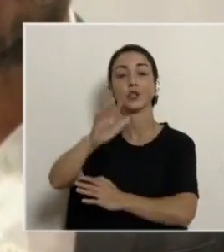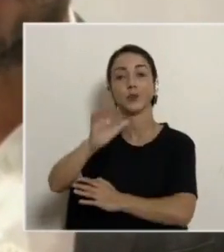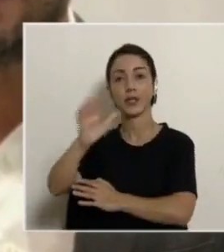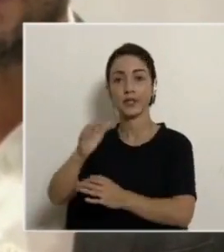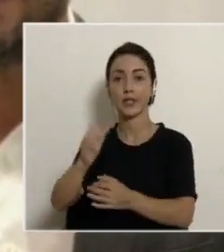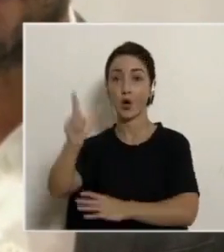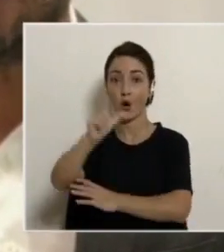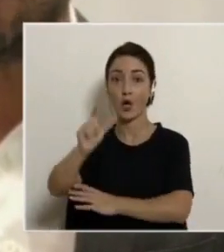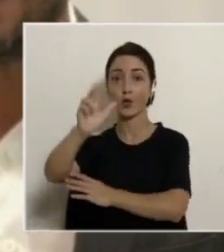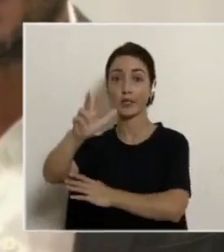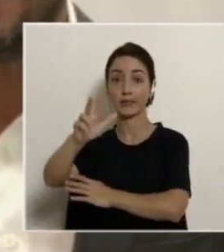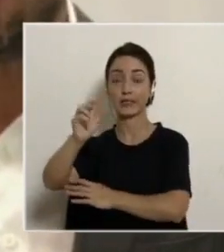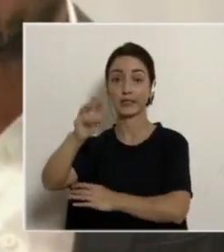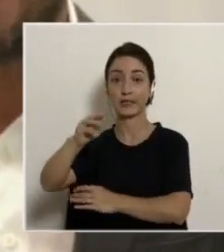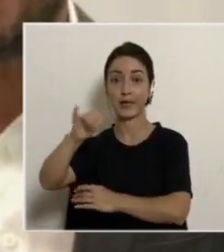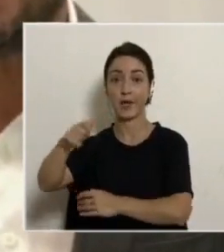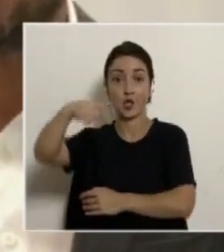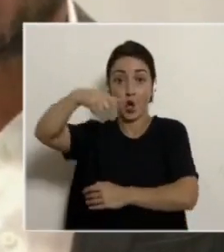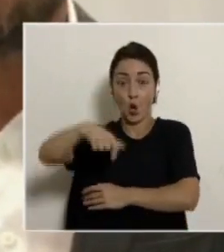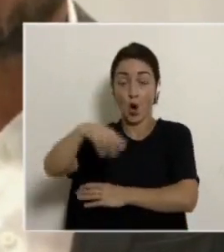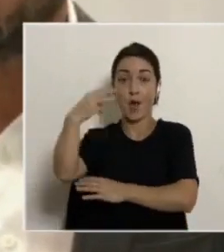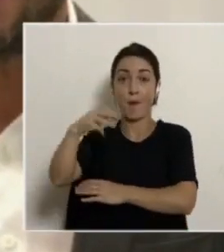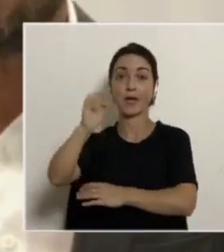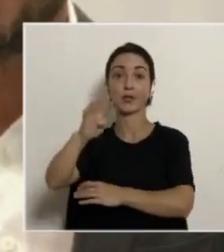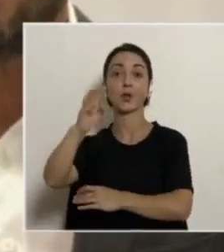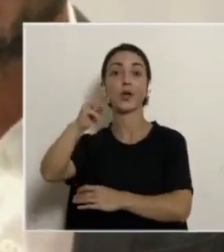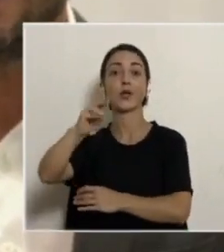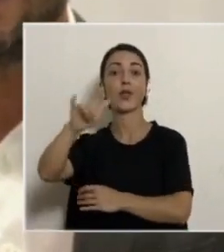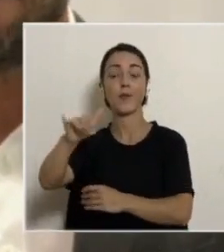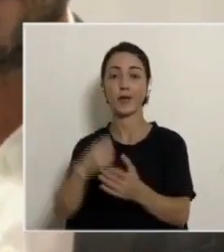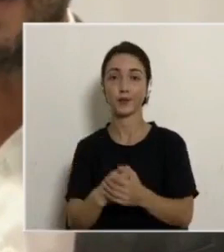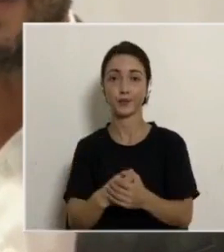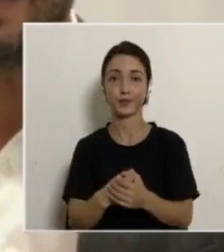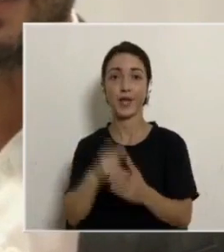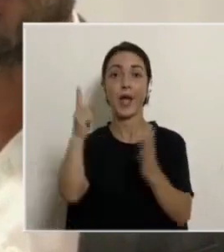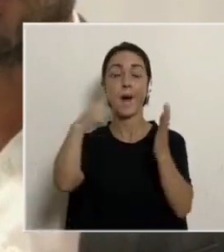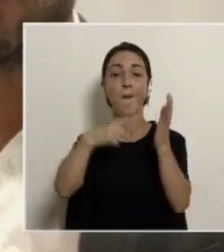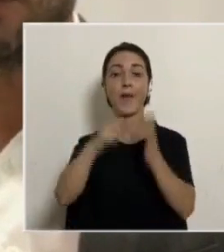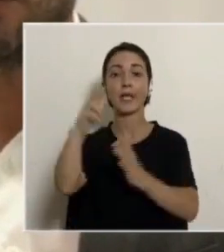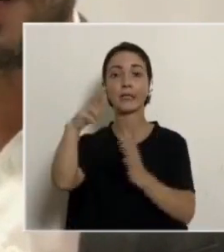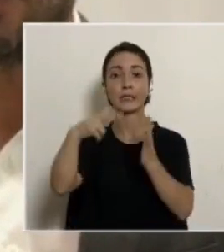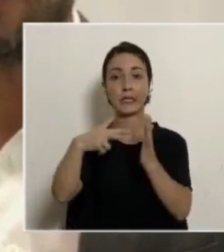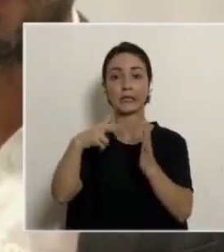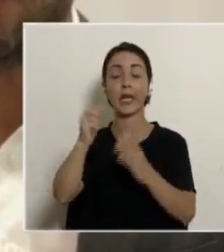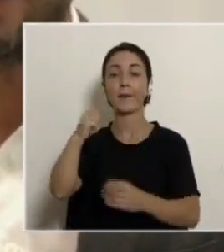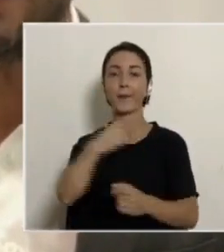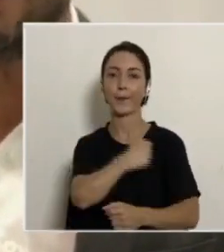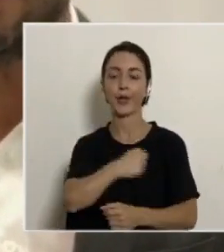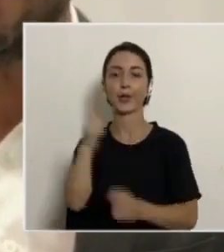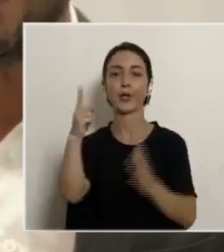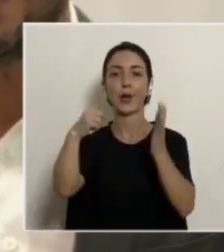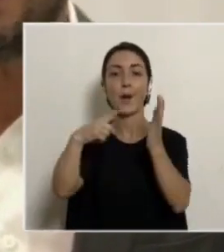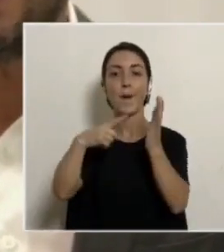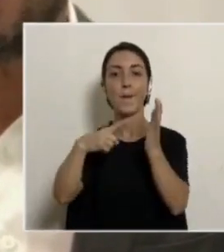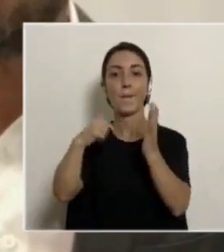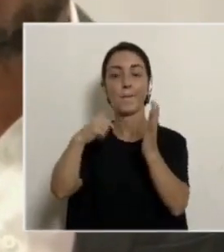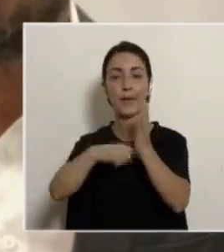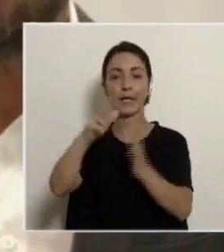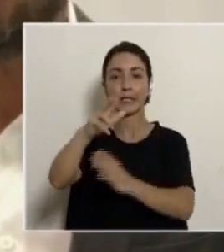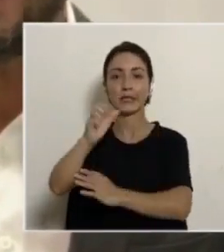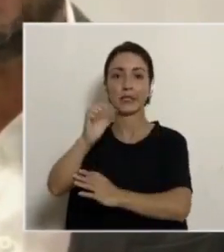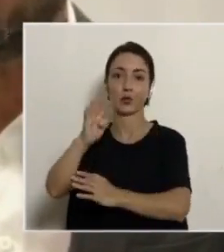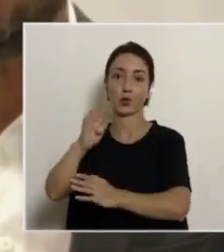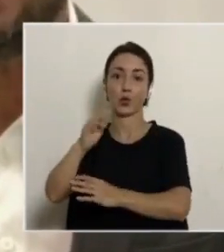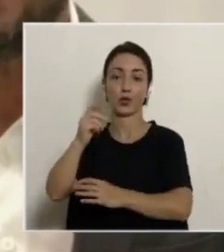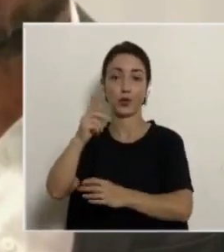1.855 el lunes 3 de mayo y hoy martes 4 de mayo se registran 1.304 casos de COVID-19, llegándose a